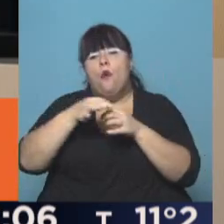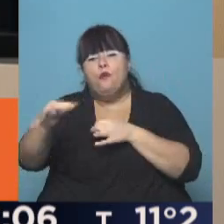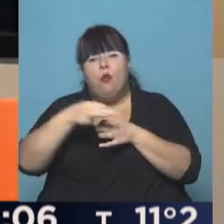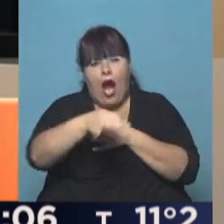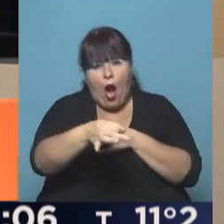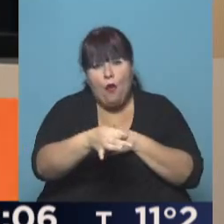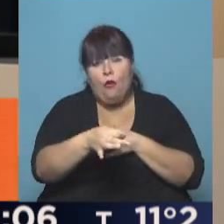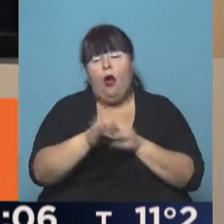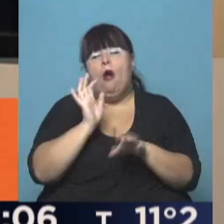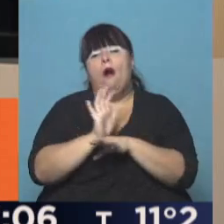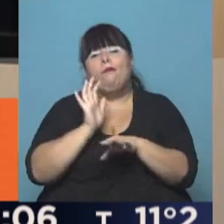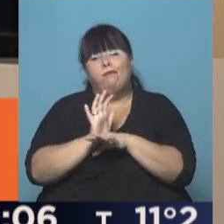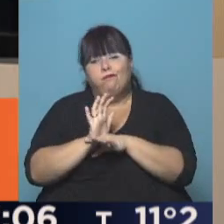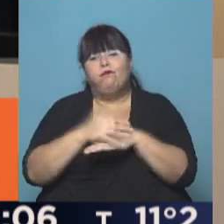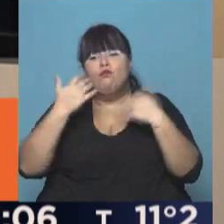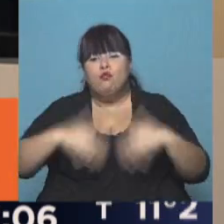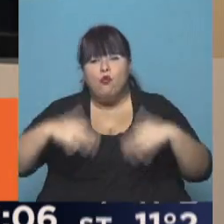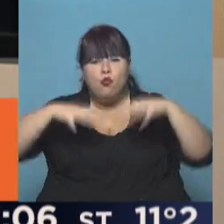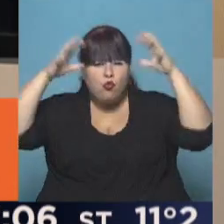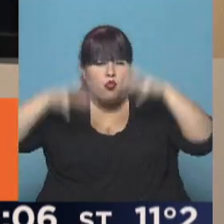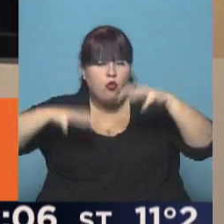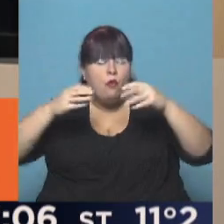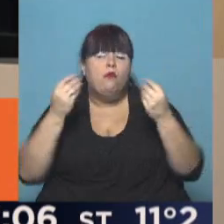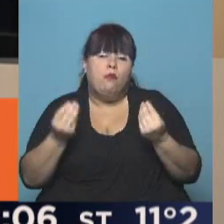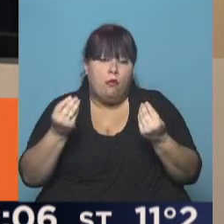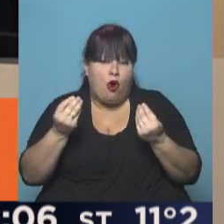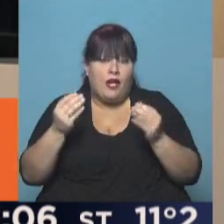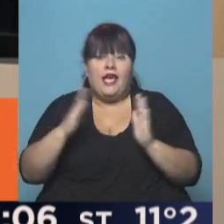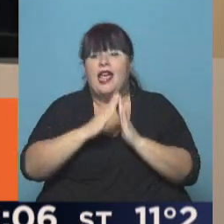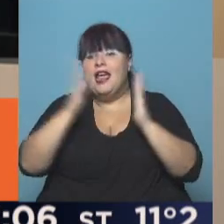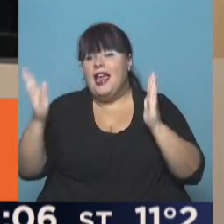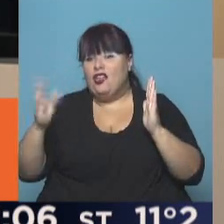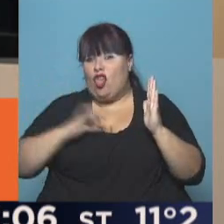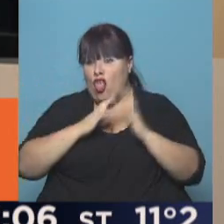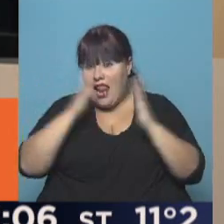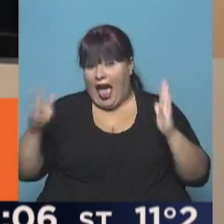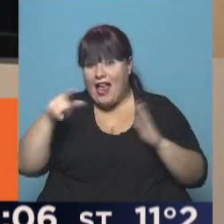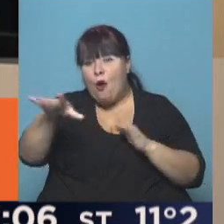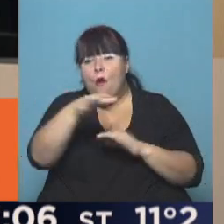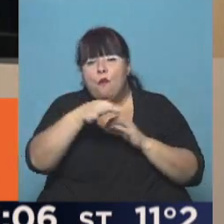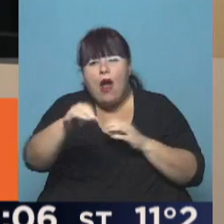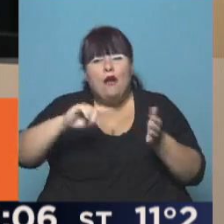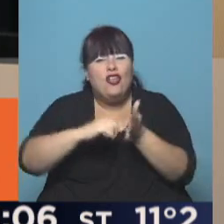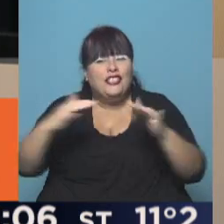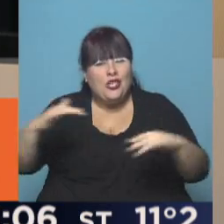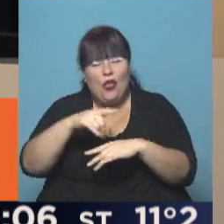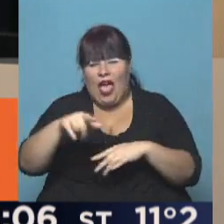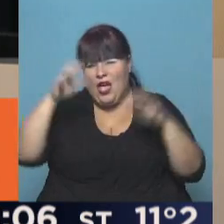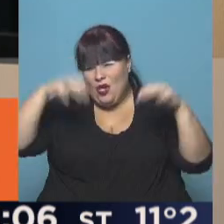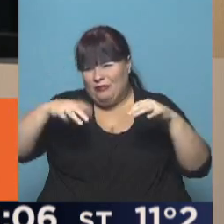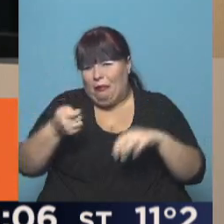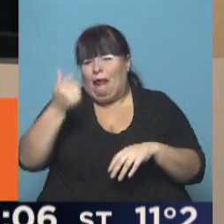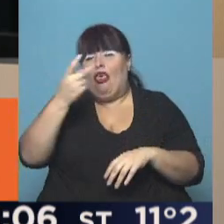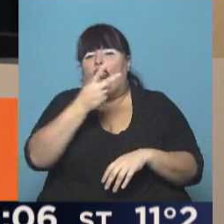pueblos, representando muchísima lluvia, teniendo en cuenta que durante todo el año en esos pueblos, en esas ciudades, llueve